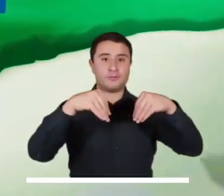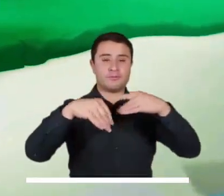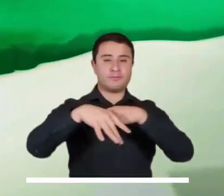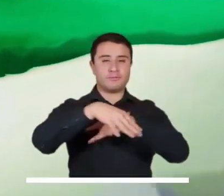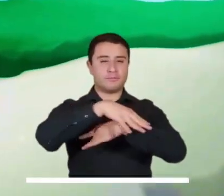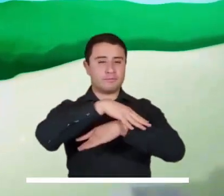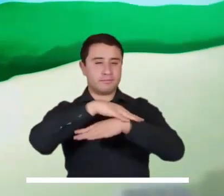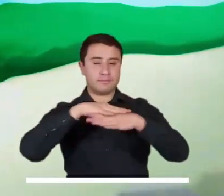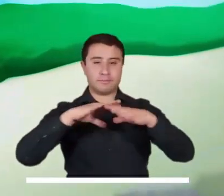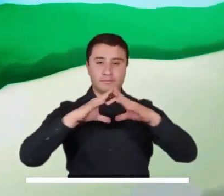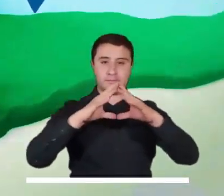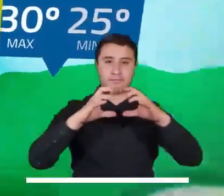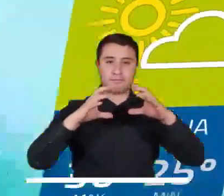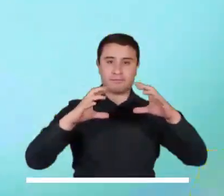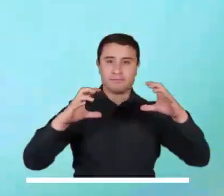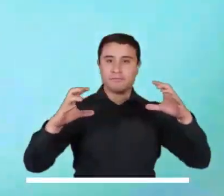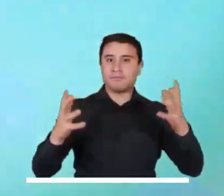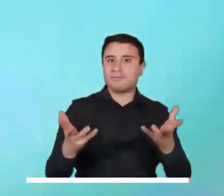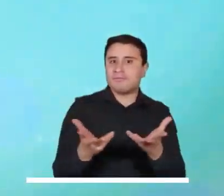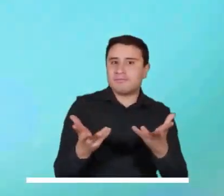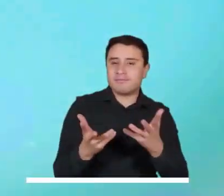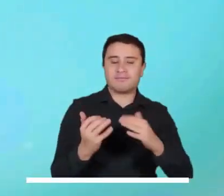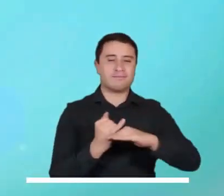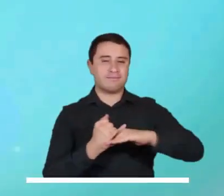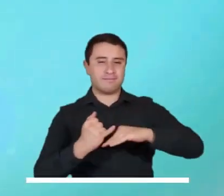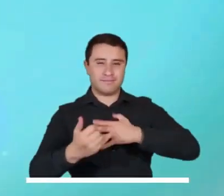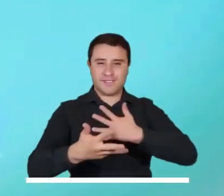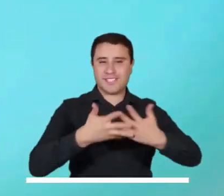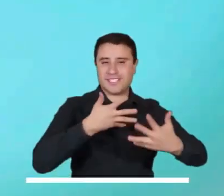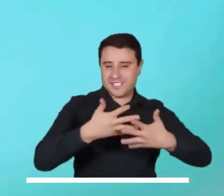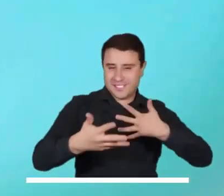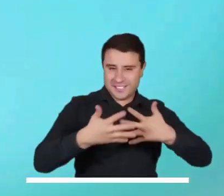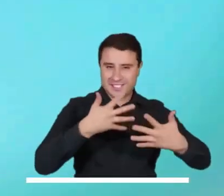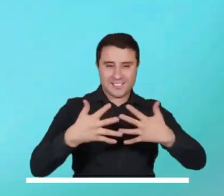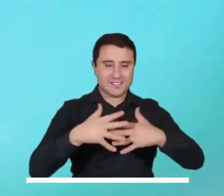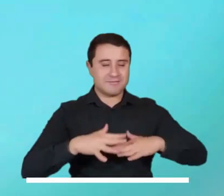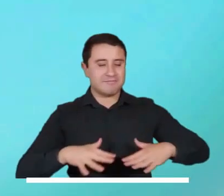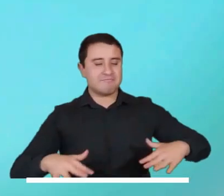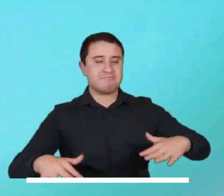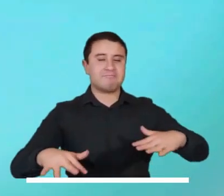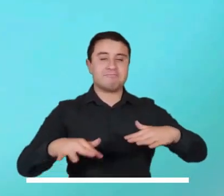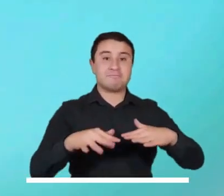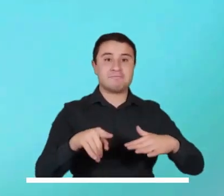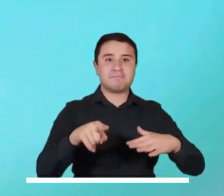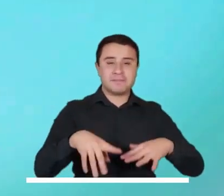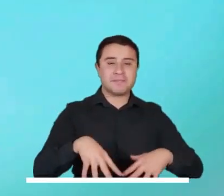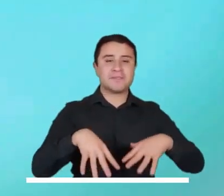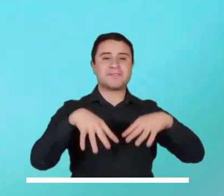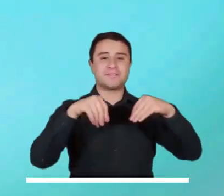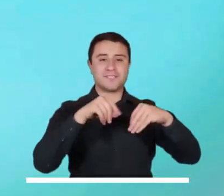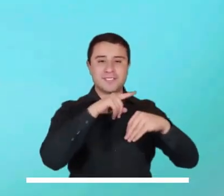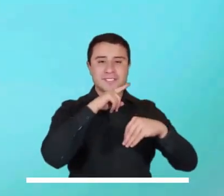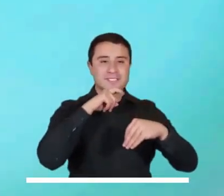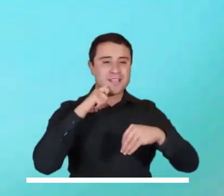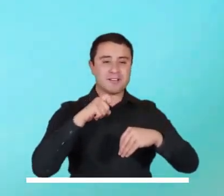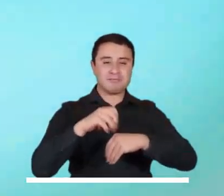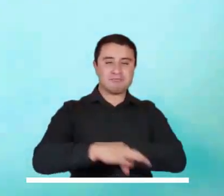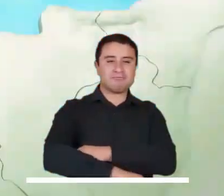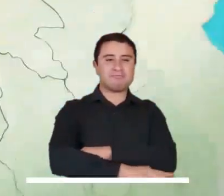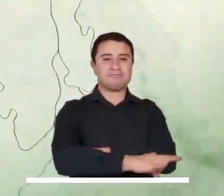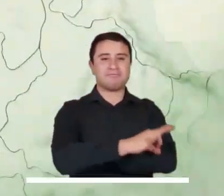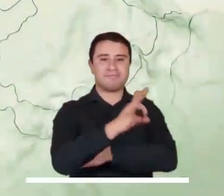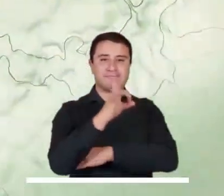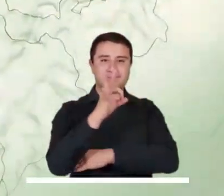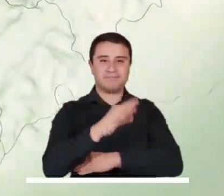mañana. Un cielo parcialmente cubierto se espera en las islas de San Andrés y Providencia, donde también se